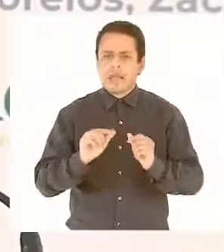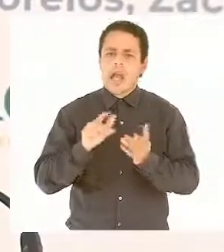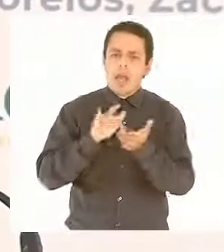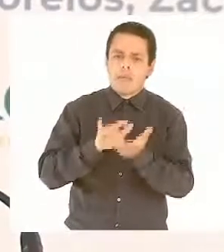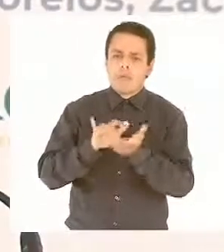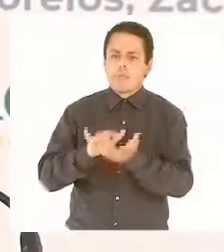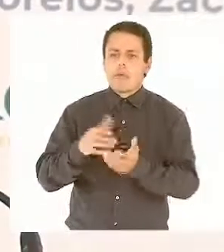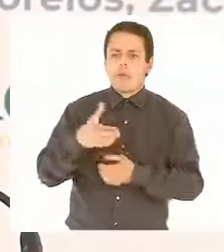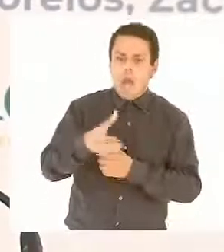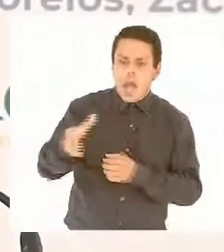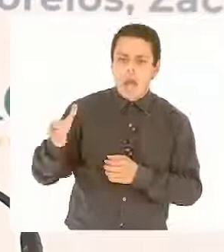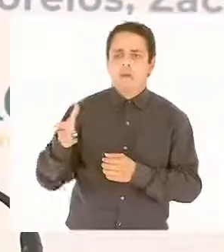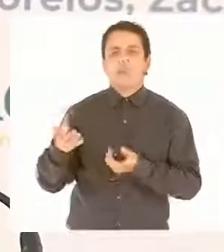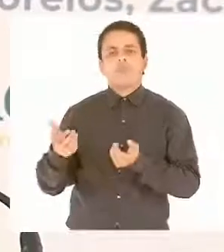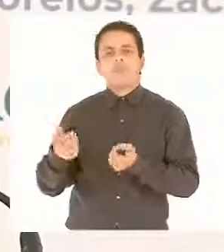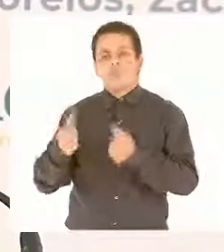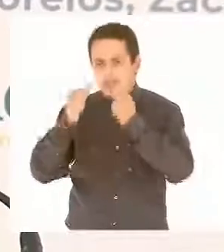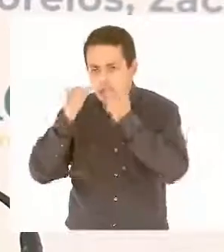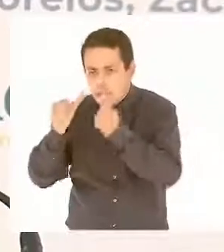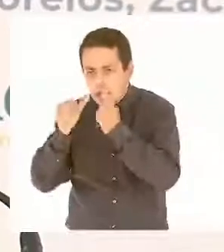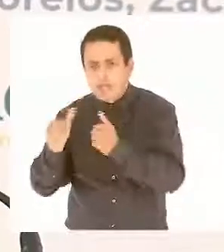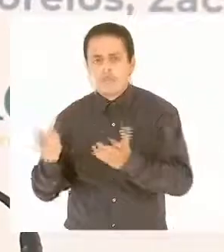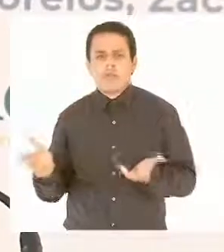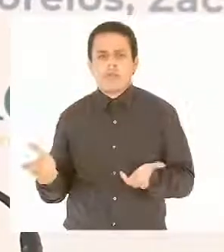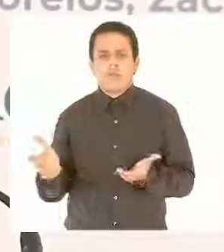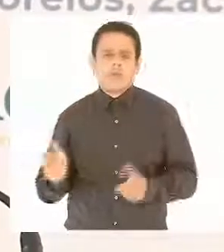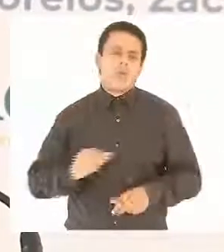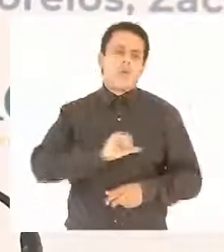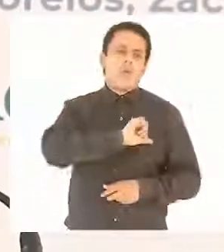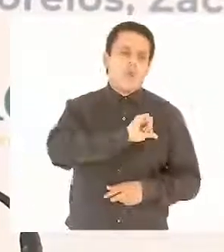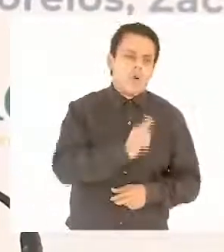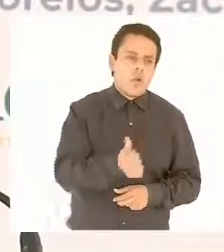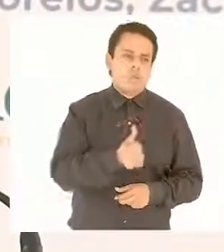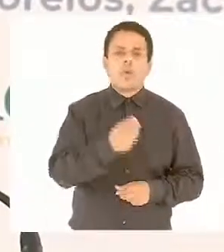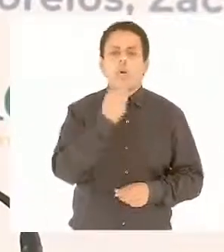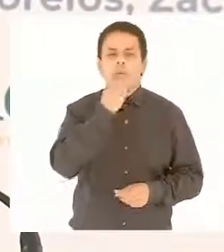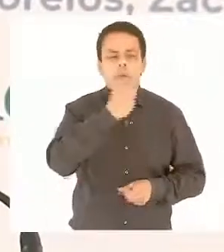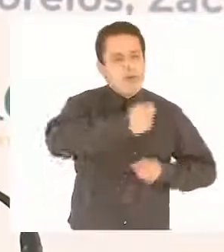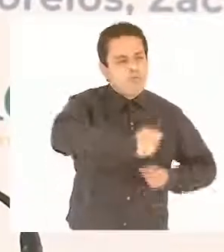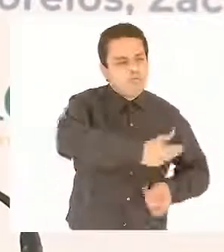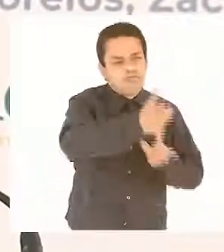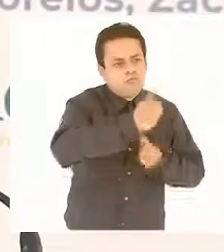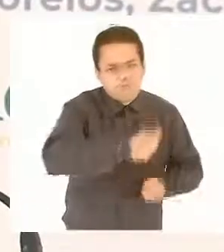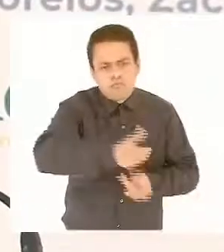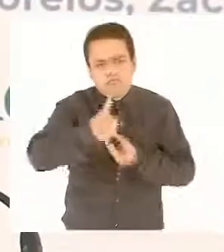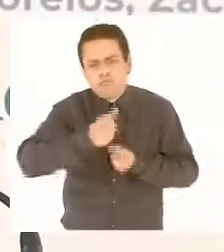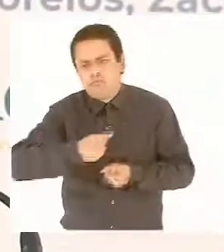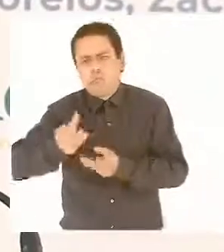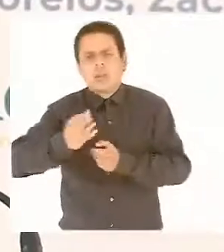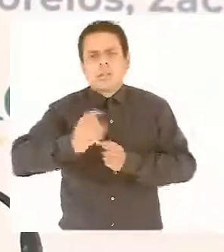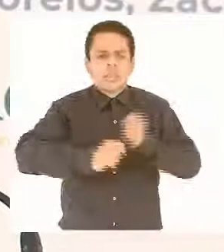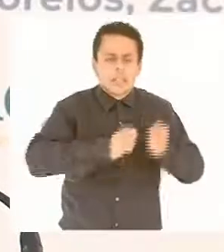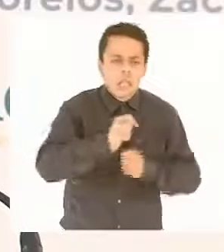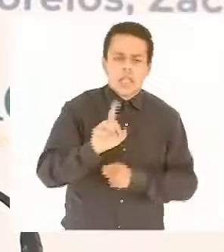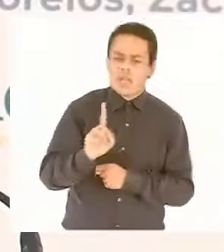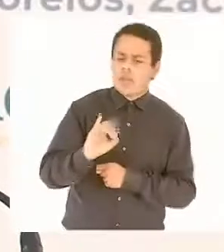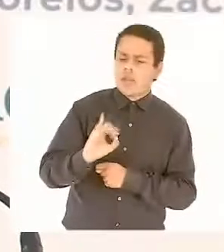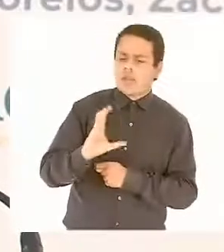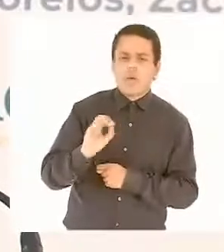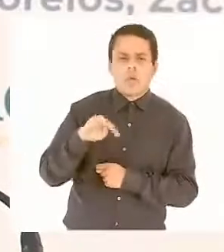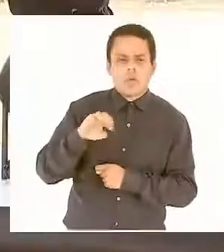actividad productiva del campo, el distribuir los alimentos en las tiendas